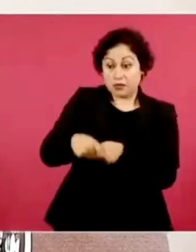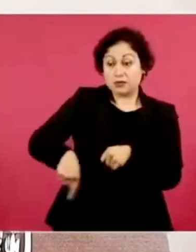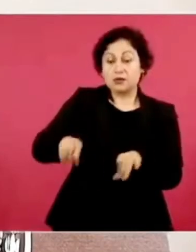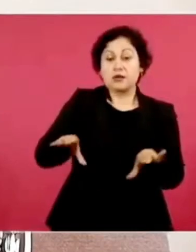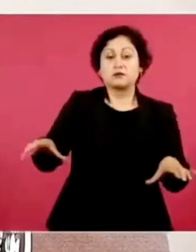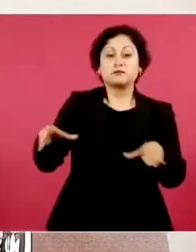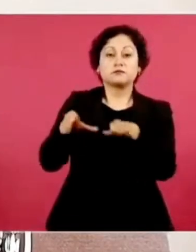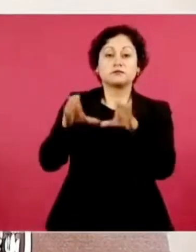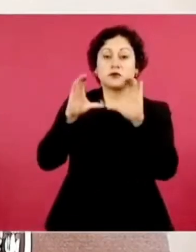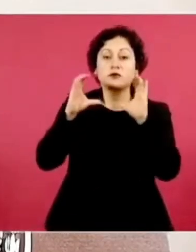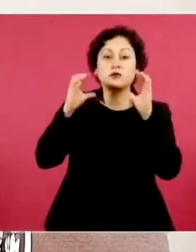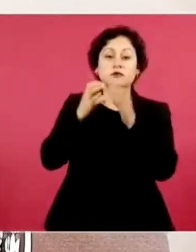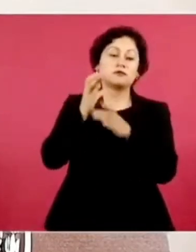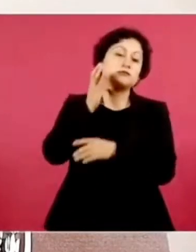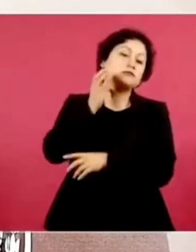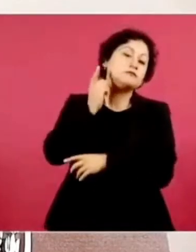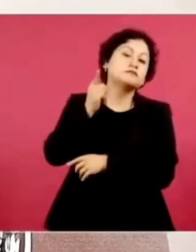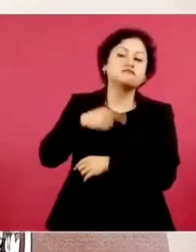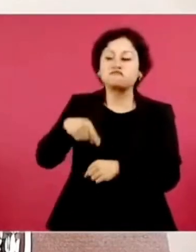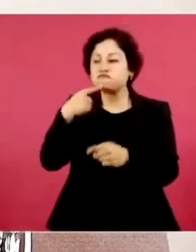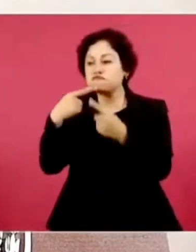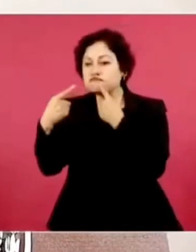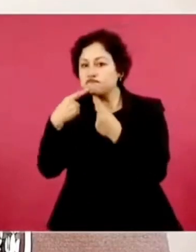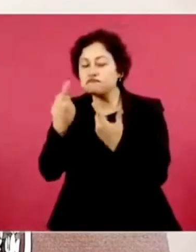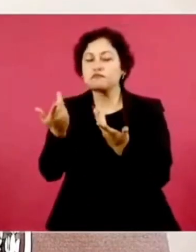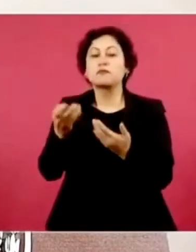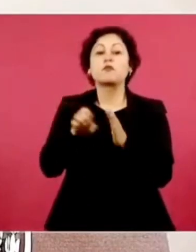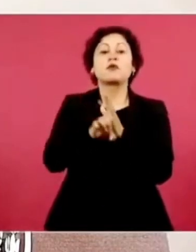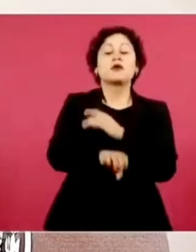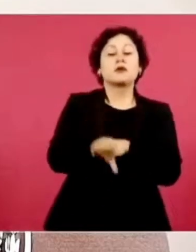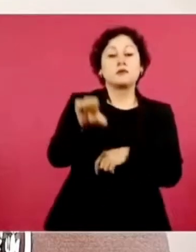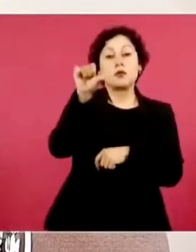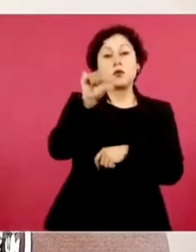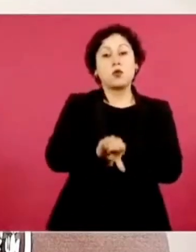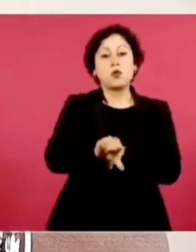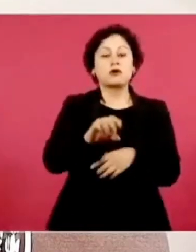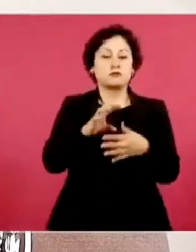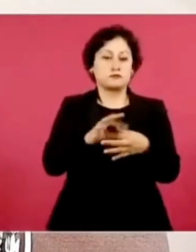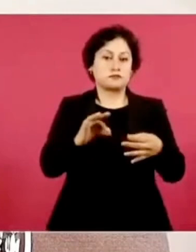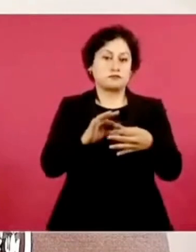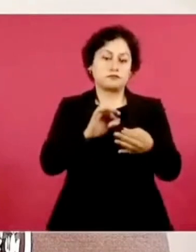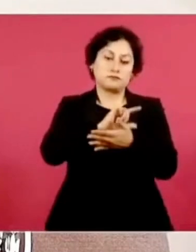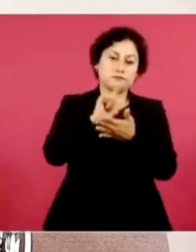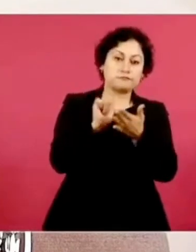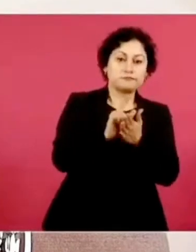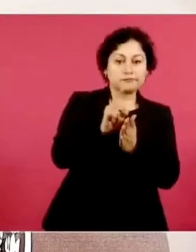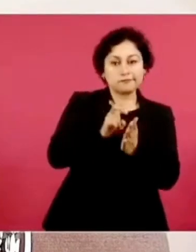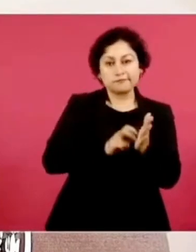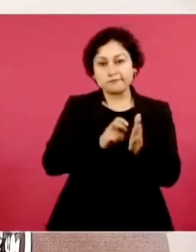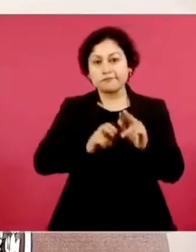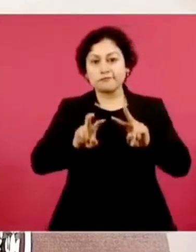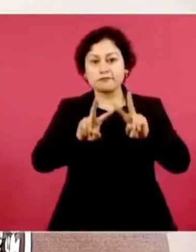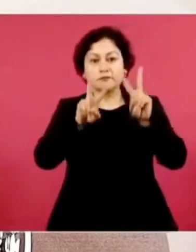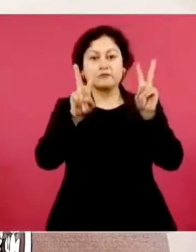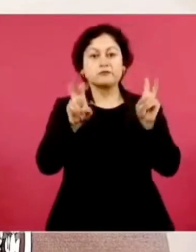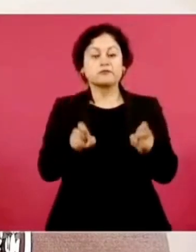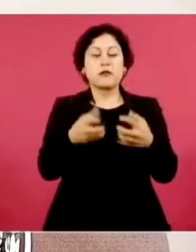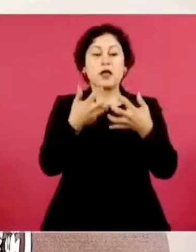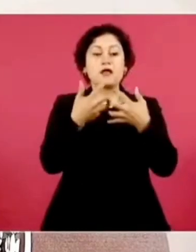de la Unión. El día de hoy, respecto a una reforma importantísima en industrias